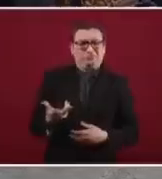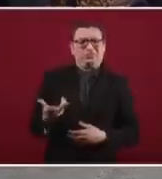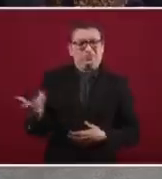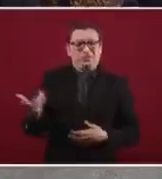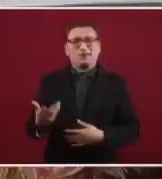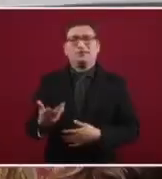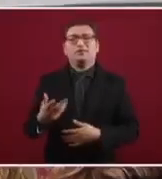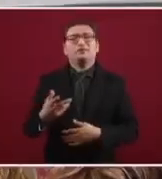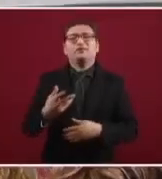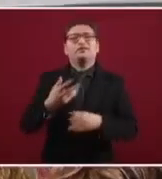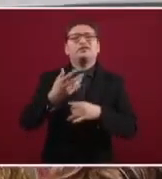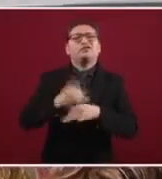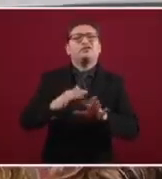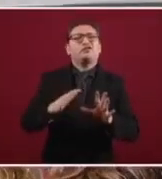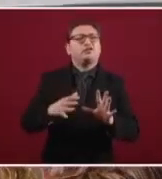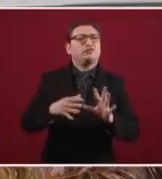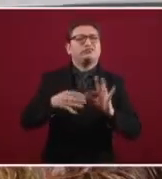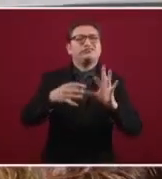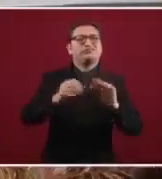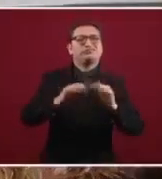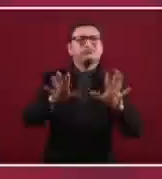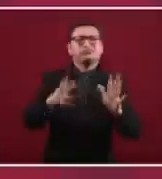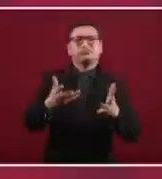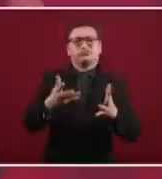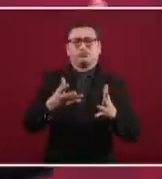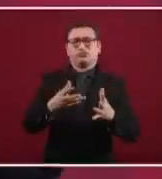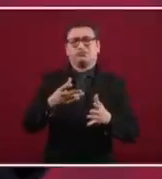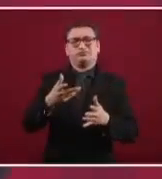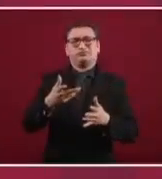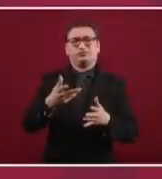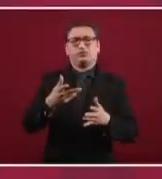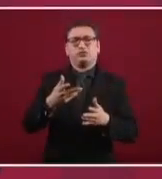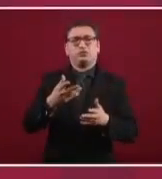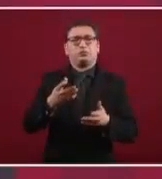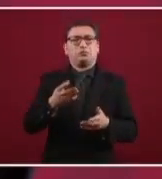No un informe, pero pues